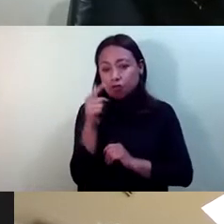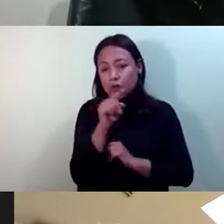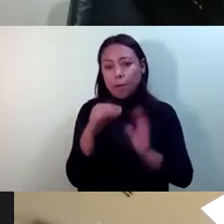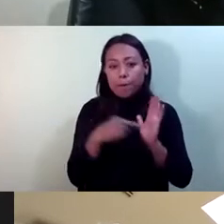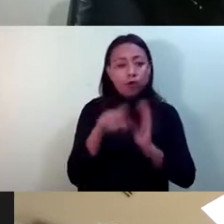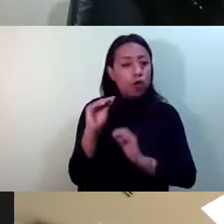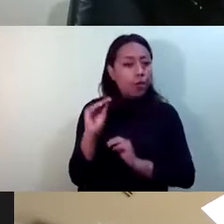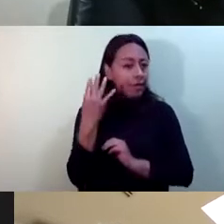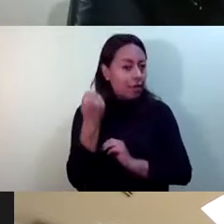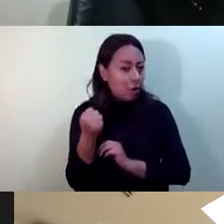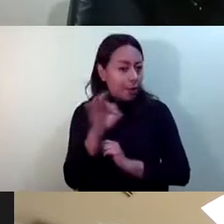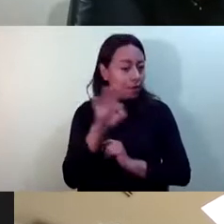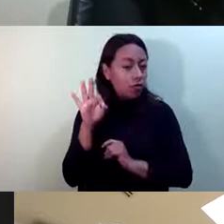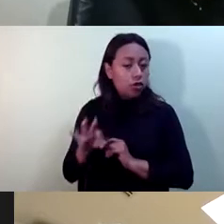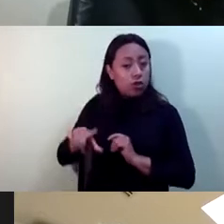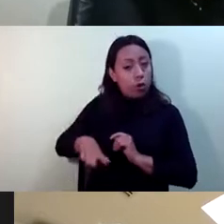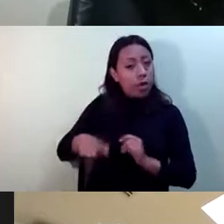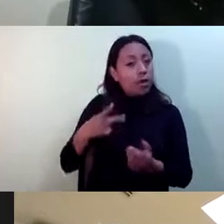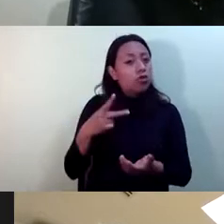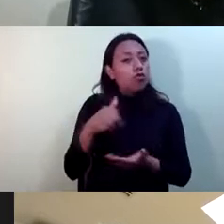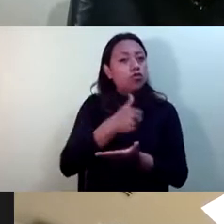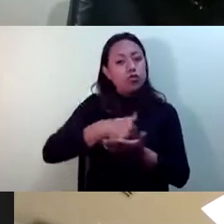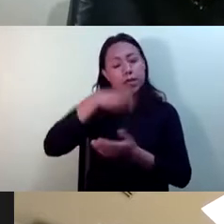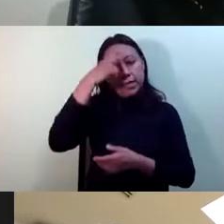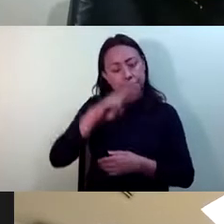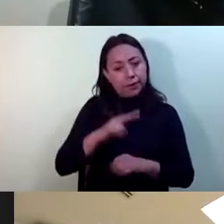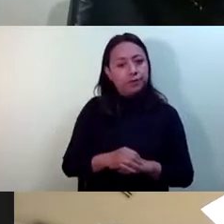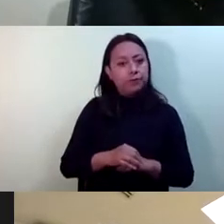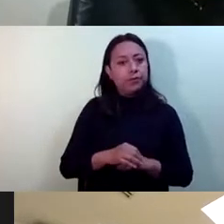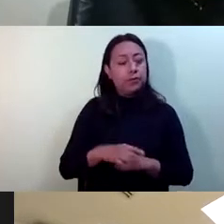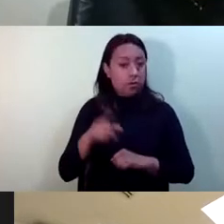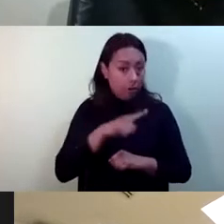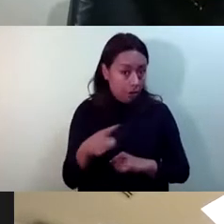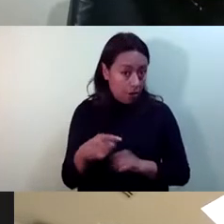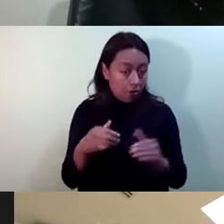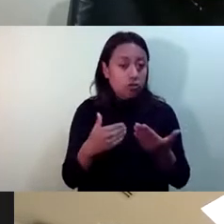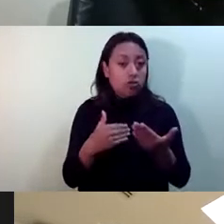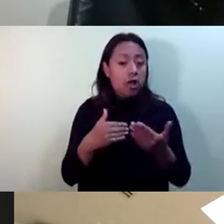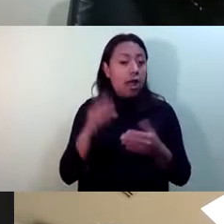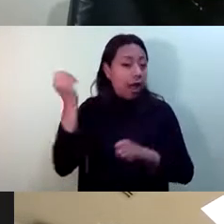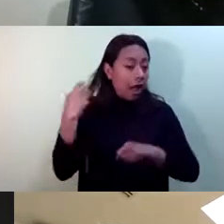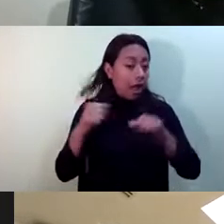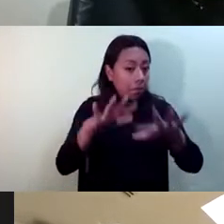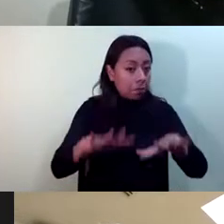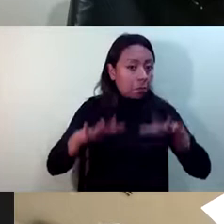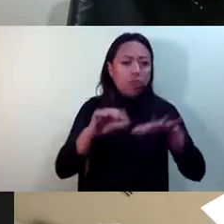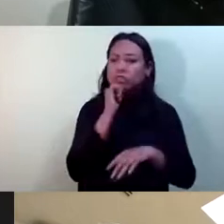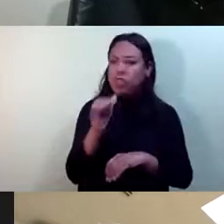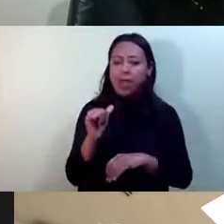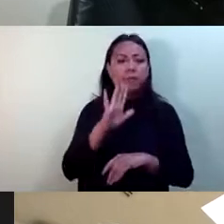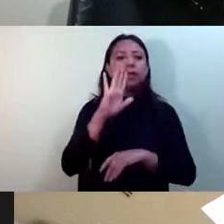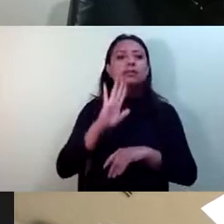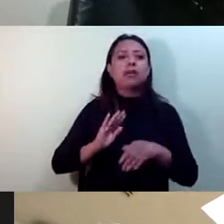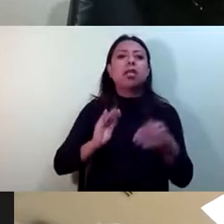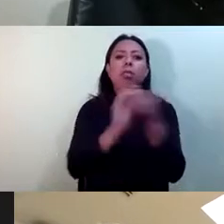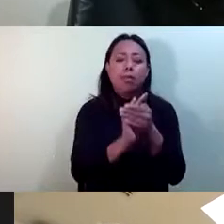71.99%, el gobierno de la ciudad, sin pasar por el Congreso, sin con el aprobación o visto bueno del